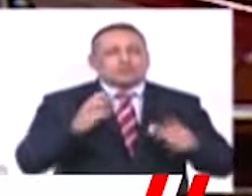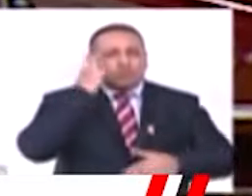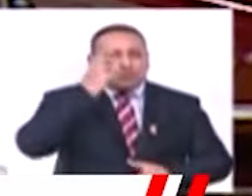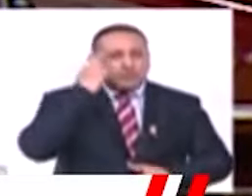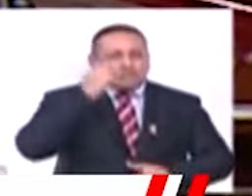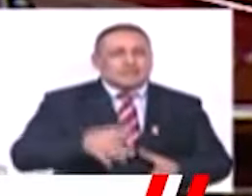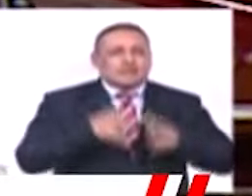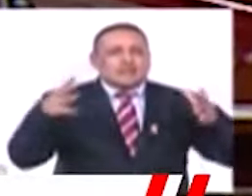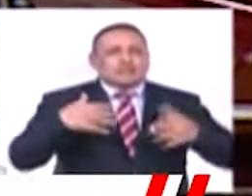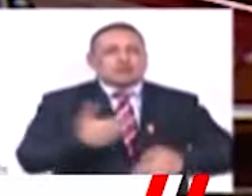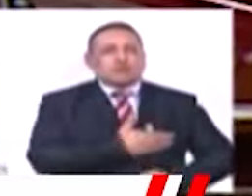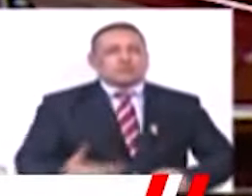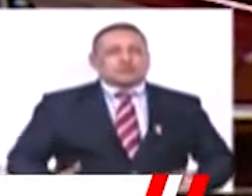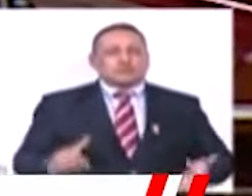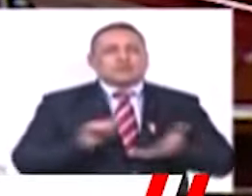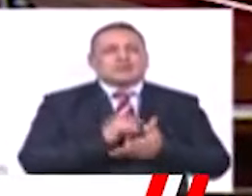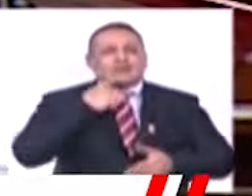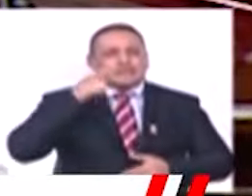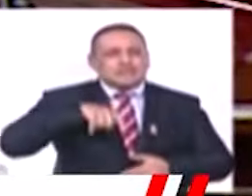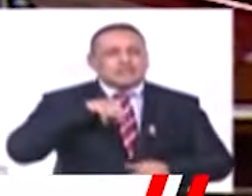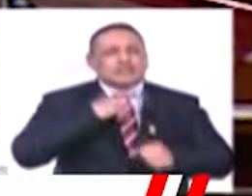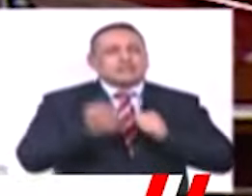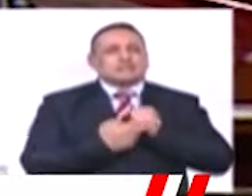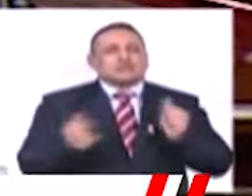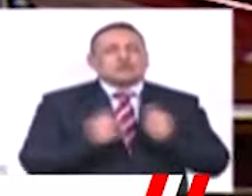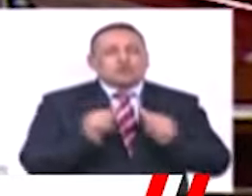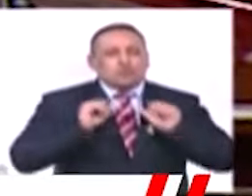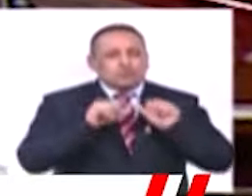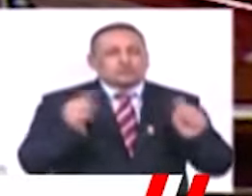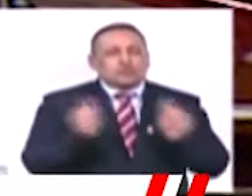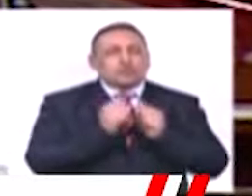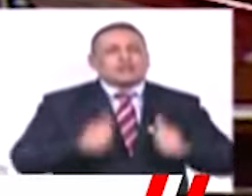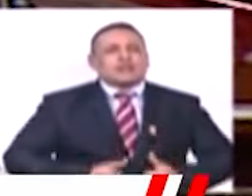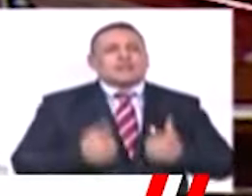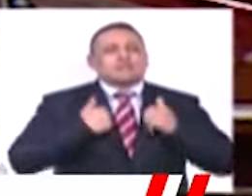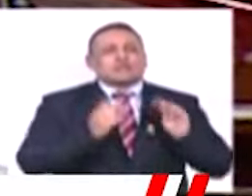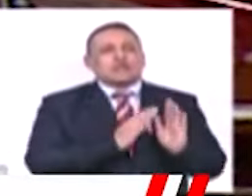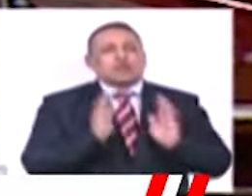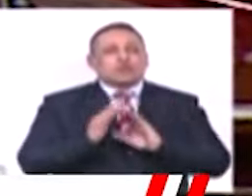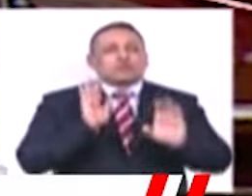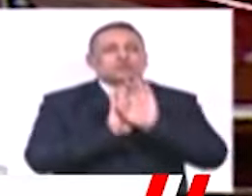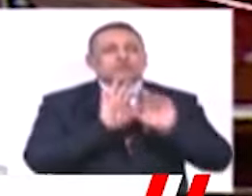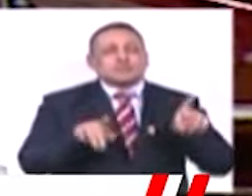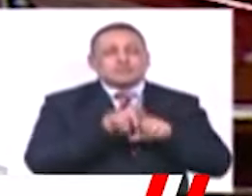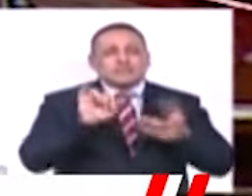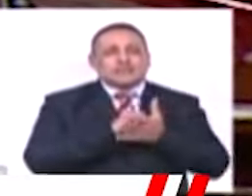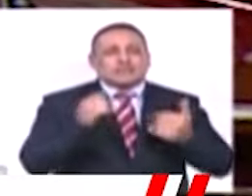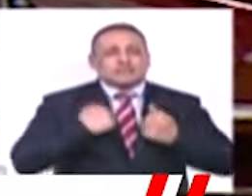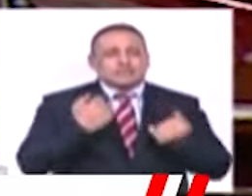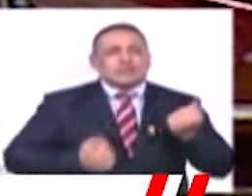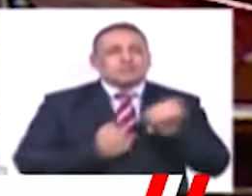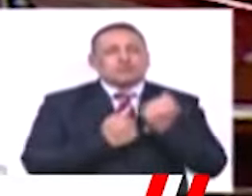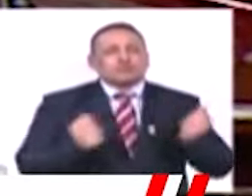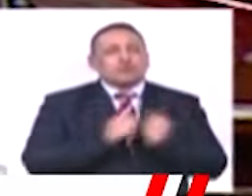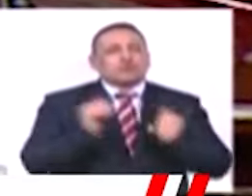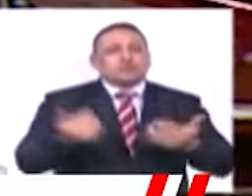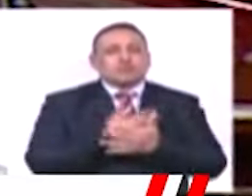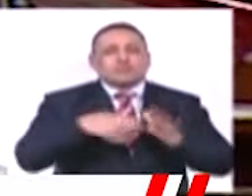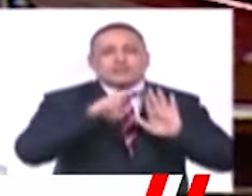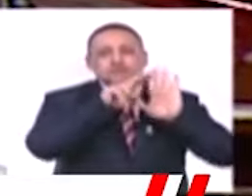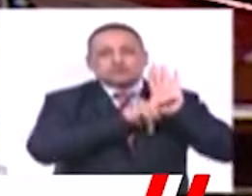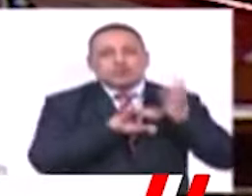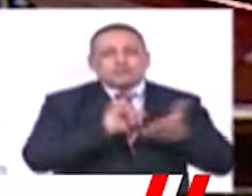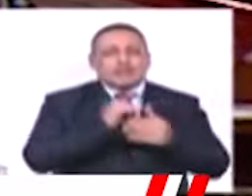políticas de Estado, la necesidad de garantizar la vigencia del orden constitucional y el impulso de normas en